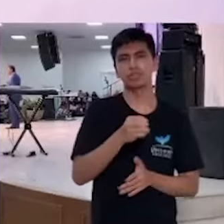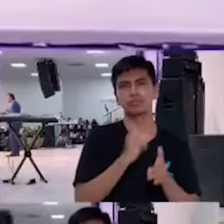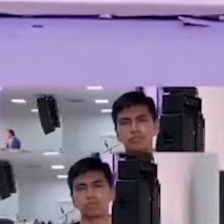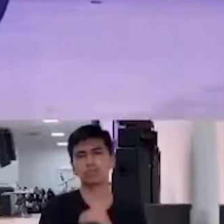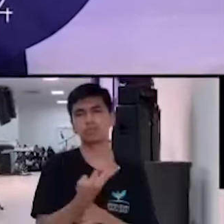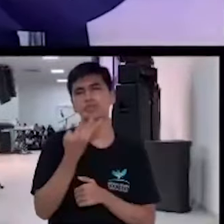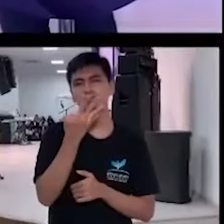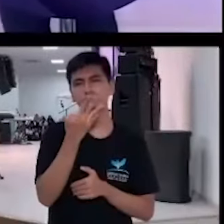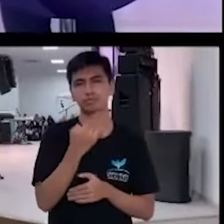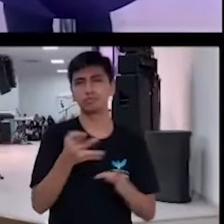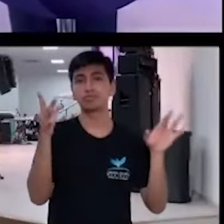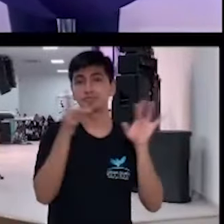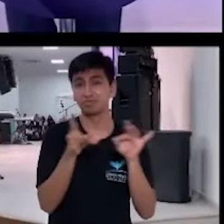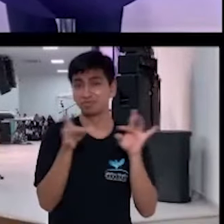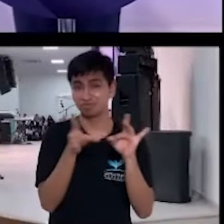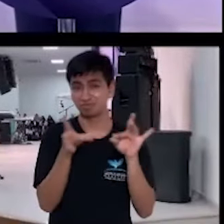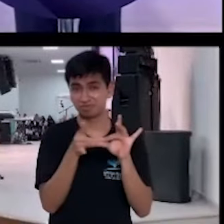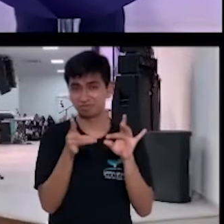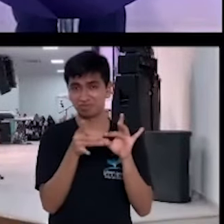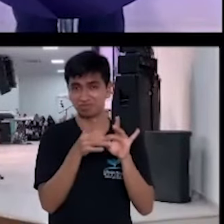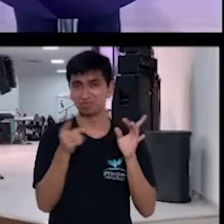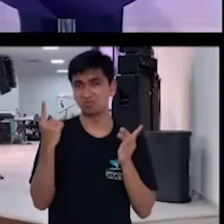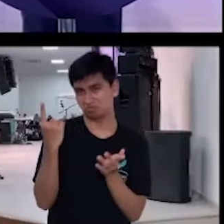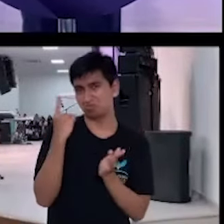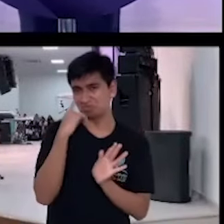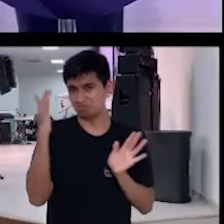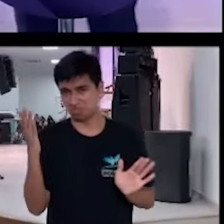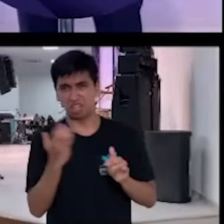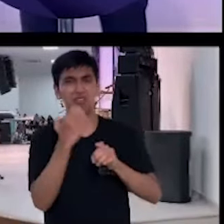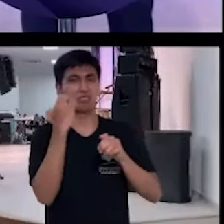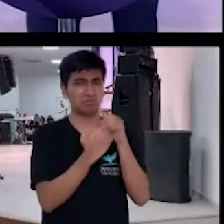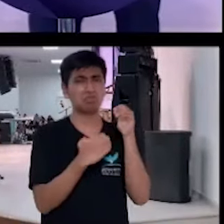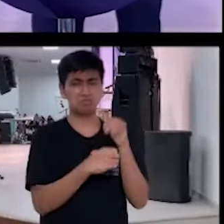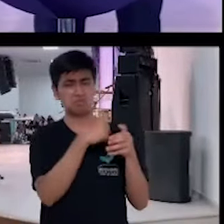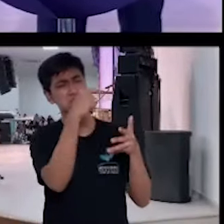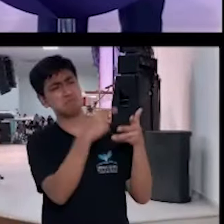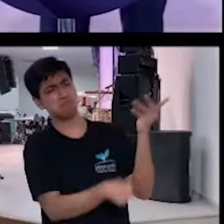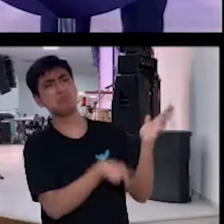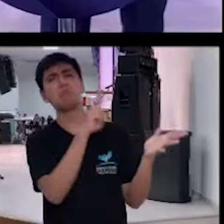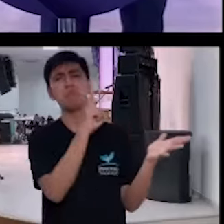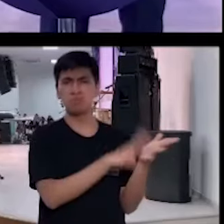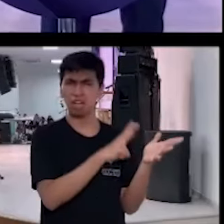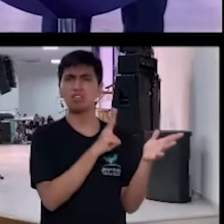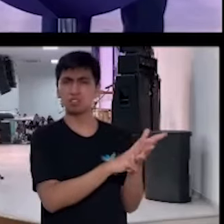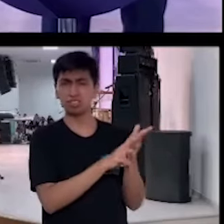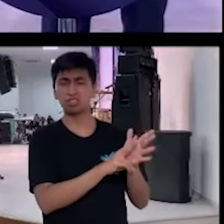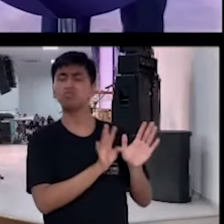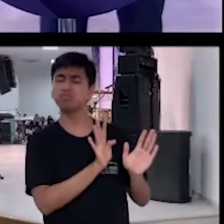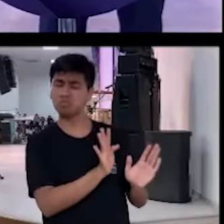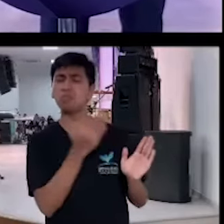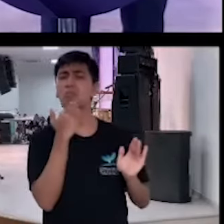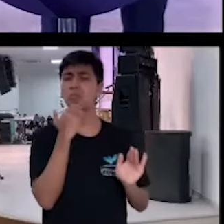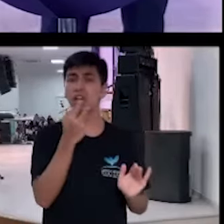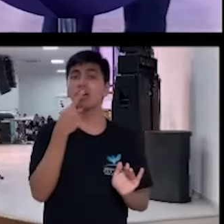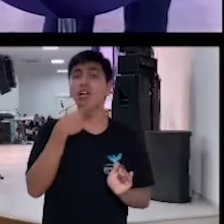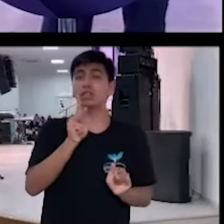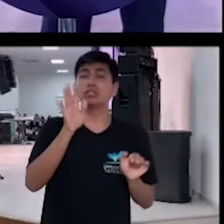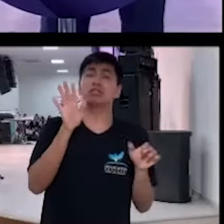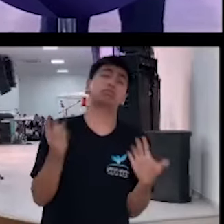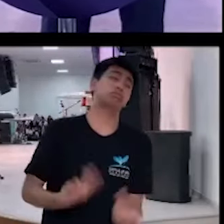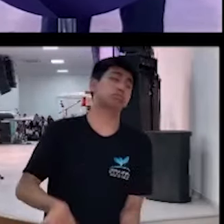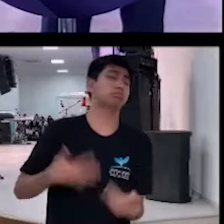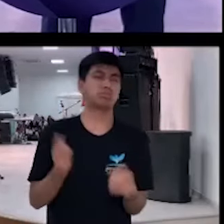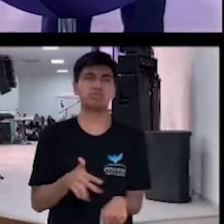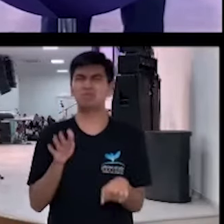él dice, sobre toda cosa guardada, guarda tu corazón, pastor. Sobre toda cosa guardada, líder, guarda